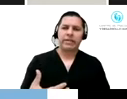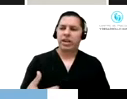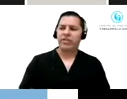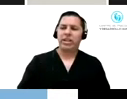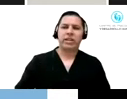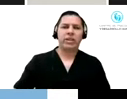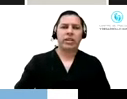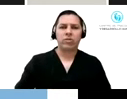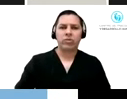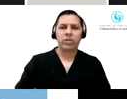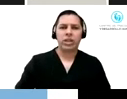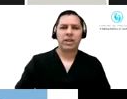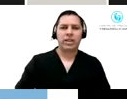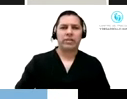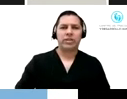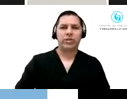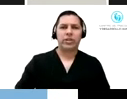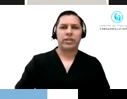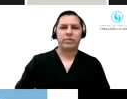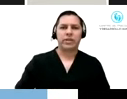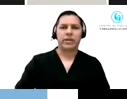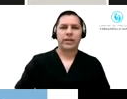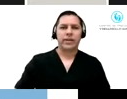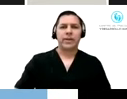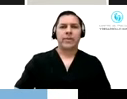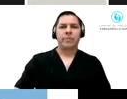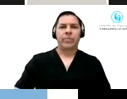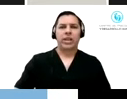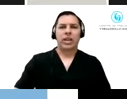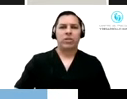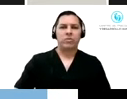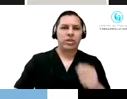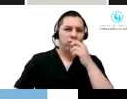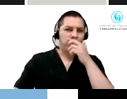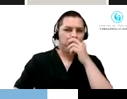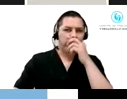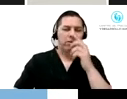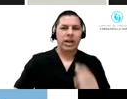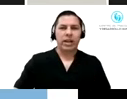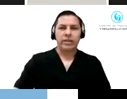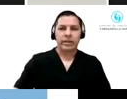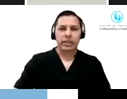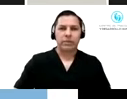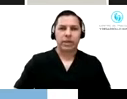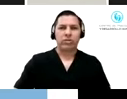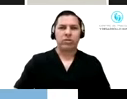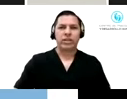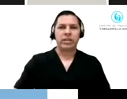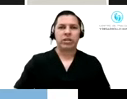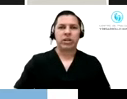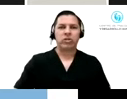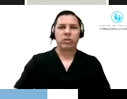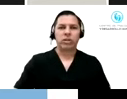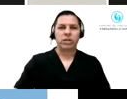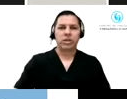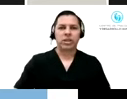que tiene que ver al final de cuentas con un tema de relaciones, ¿verdad? Claro, como dice don Juan Diego acá, desde pequeño nos han